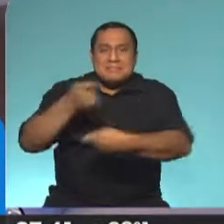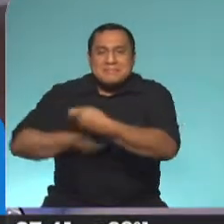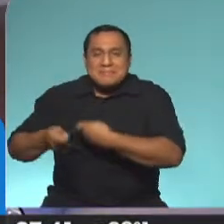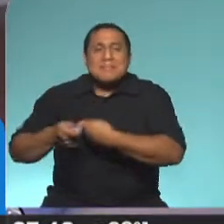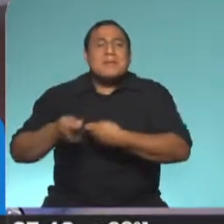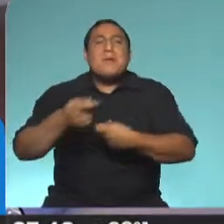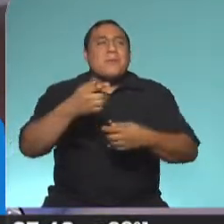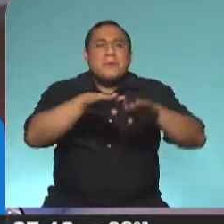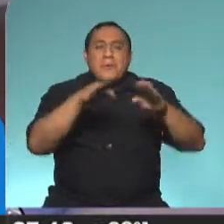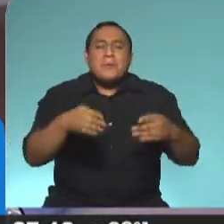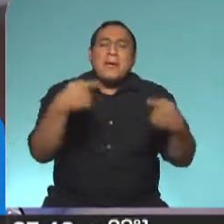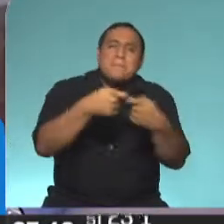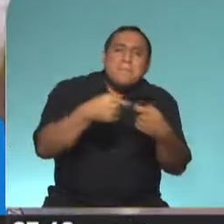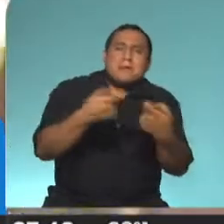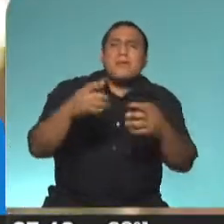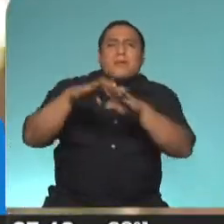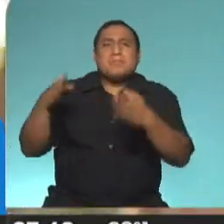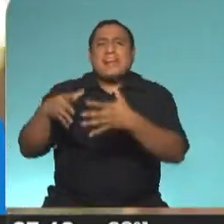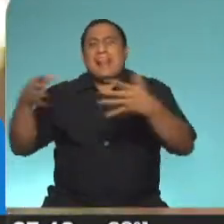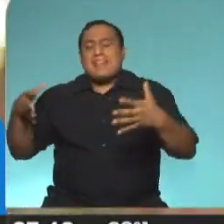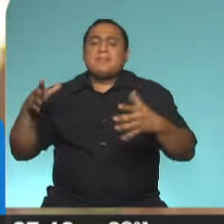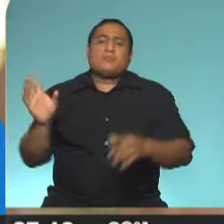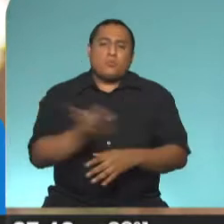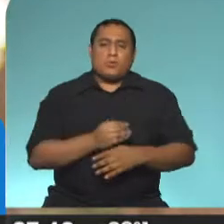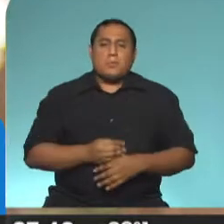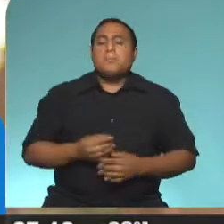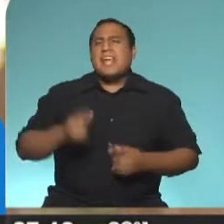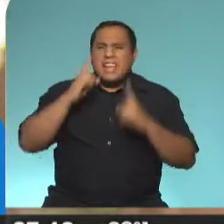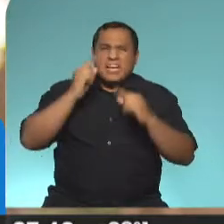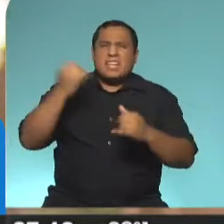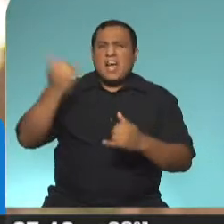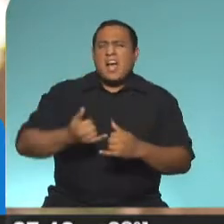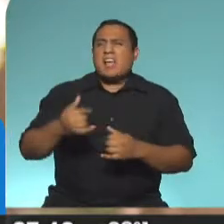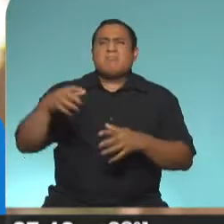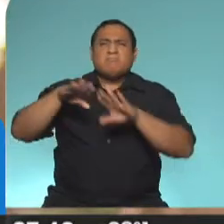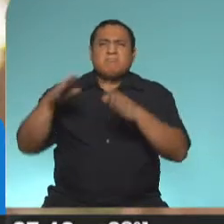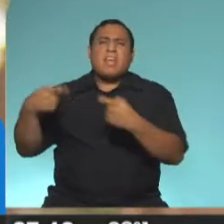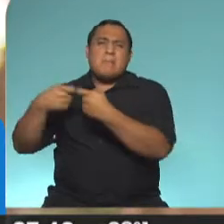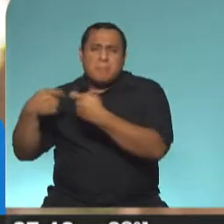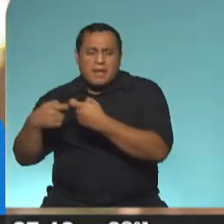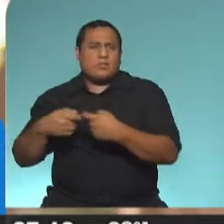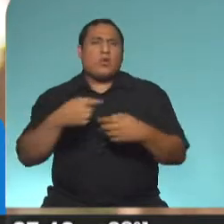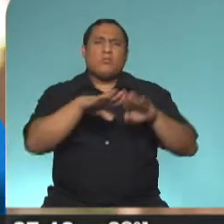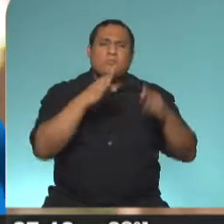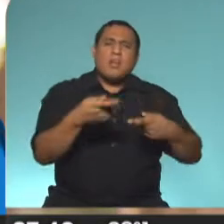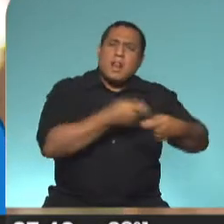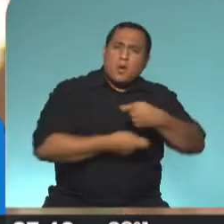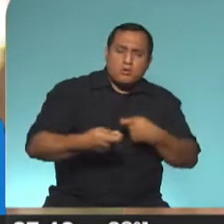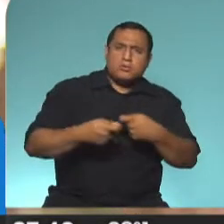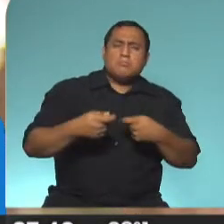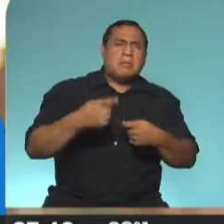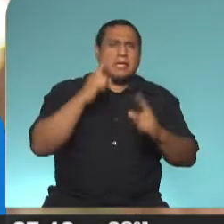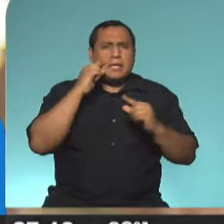la pequeña y mediana empresa. Hay muchas críticas, ¿sí?, desde sectores empresarios, de sectores comerciales, justamente